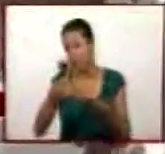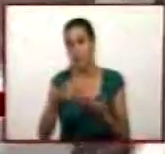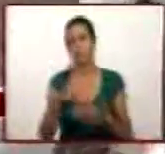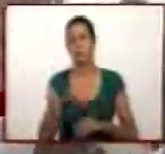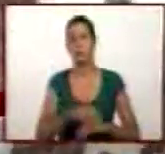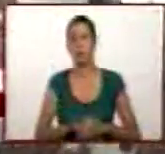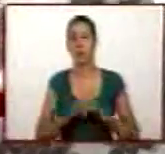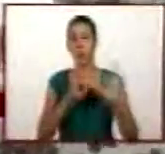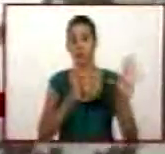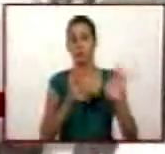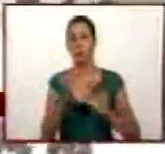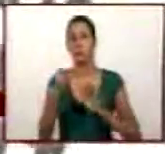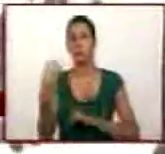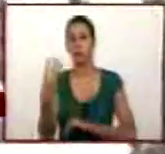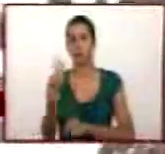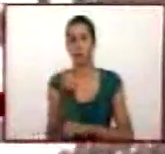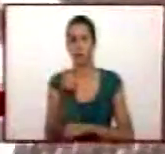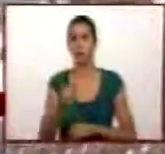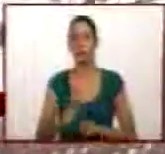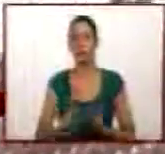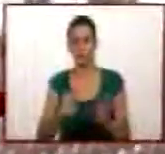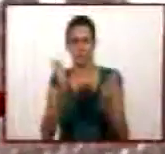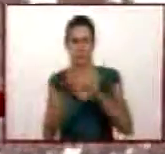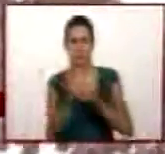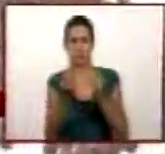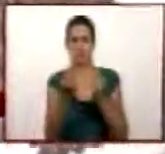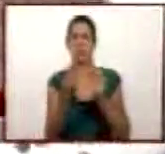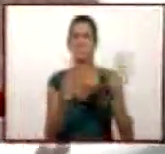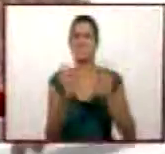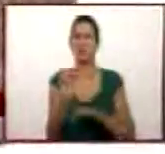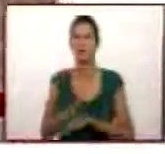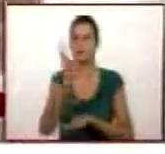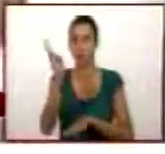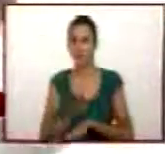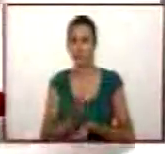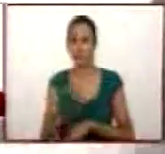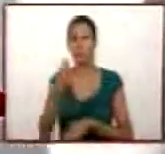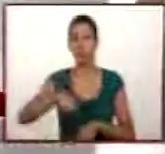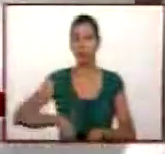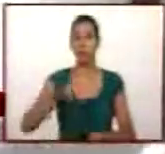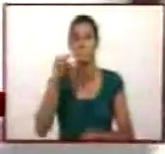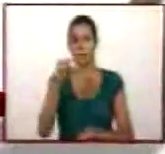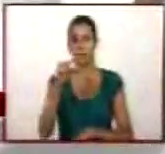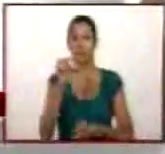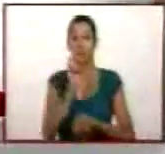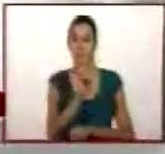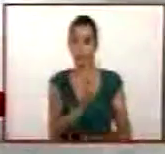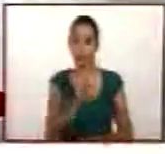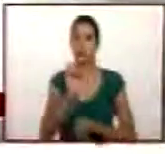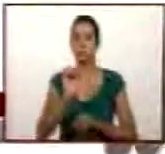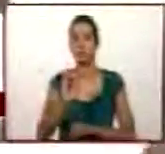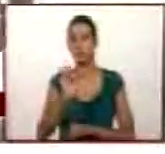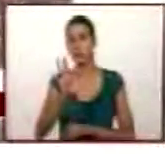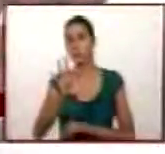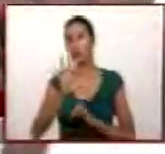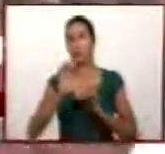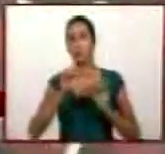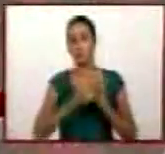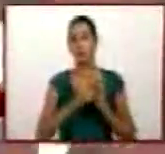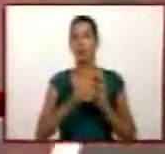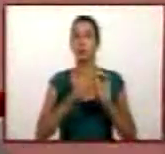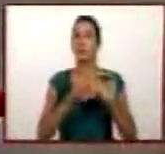140.286.310 bolívares, y a la conversión de la asignación económica del 60% del salario mínimo de las 205.600